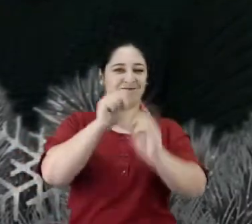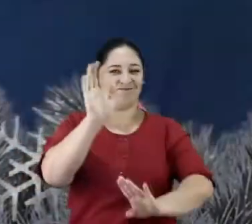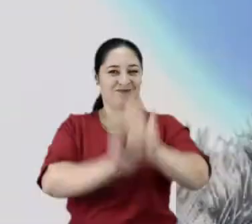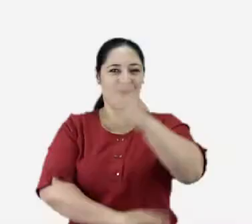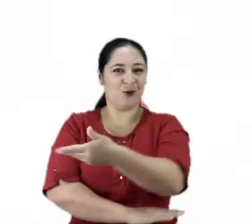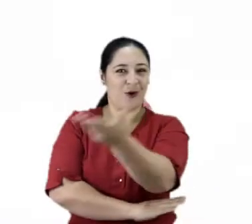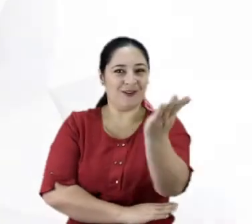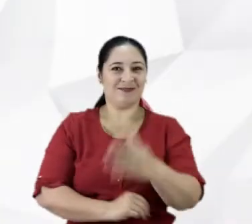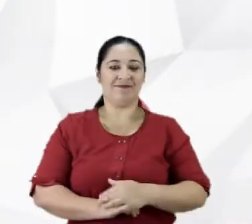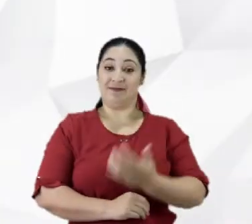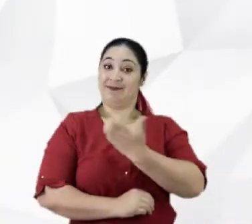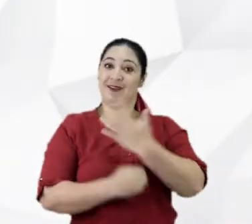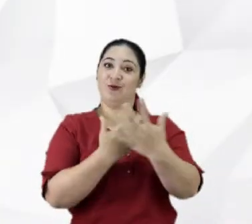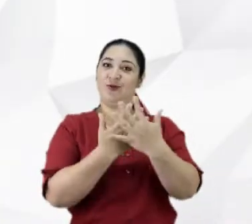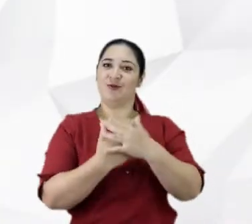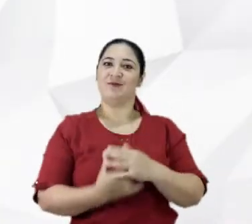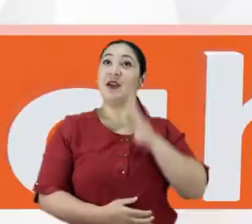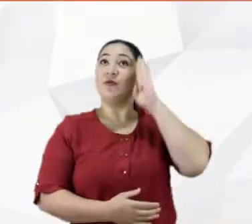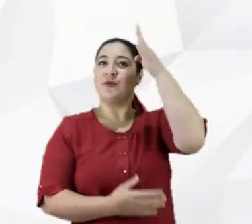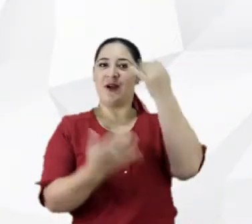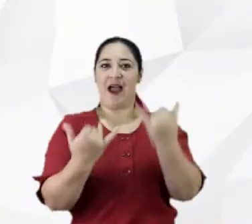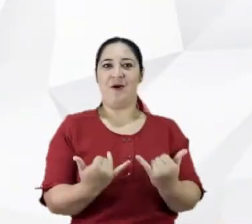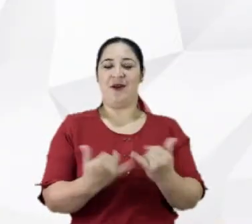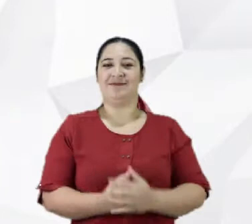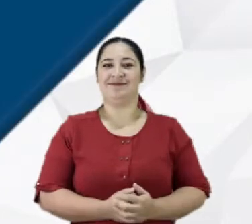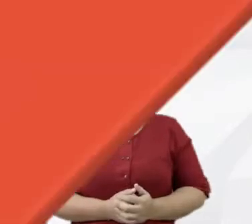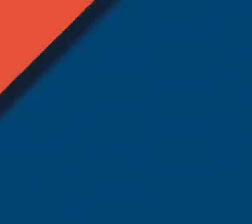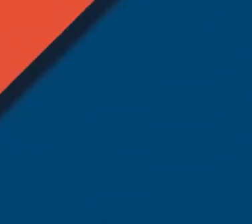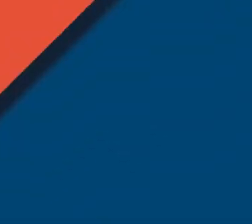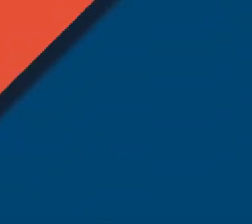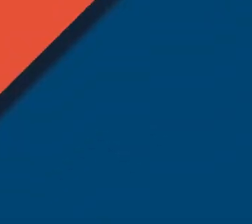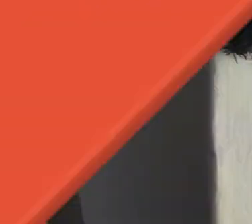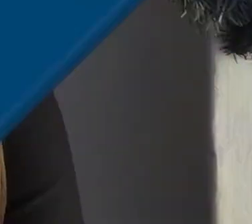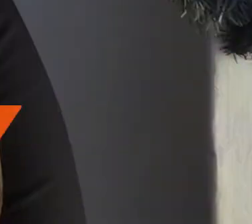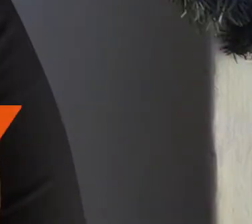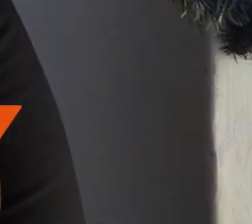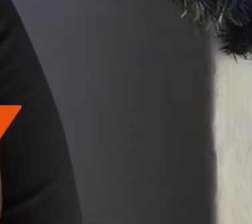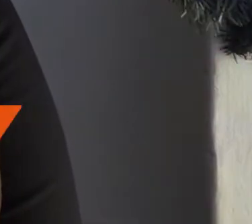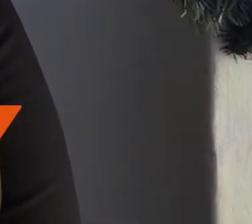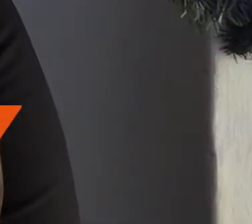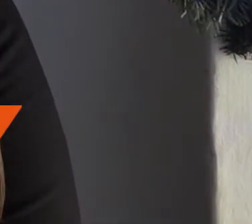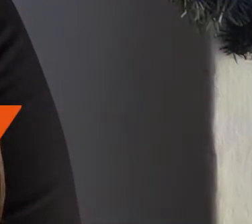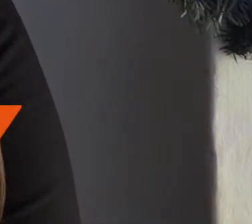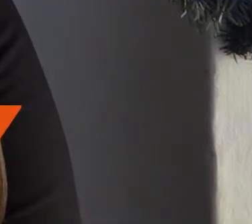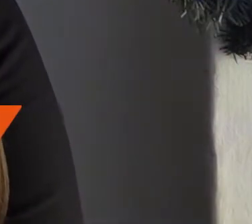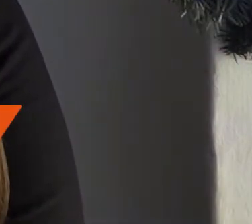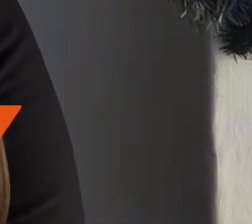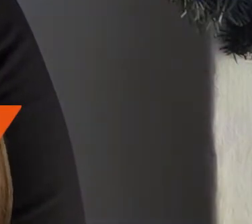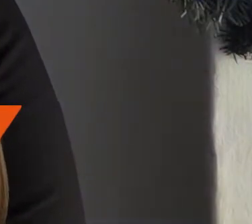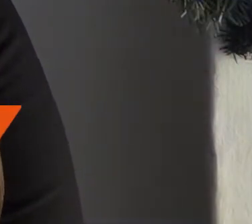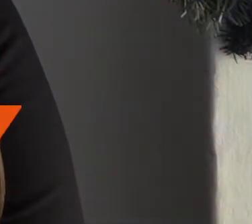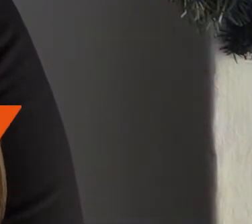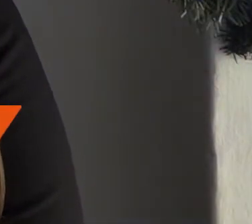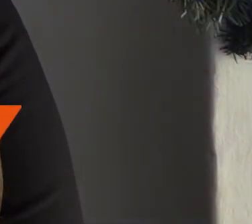todos. Alcaldía de Sonsón. El futuro es ahora. Nuestro alcalde Edwin Montes realizó la entrega de